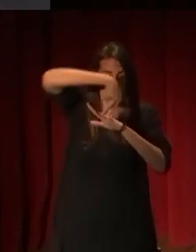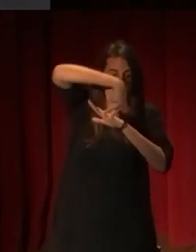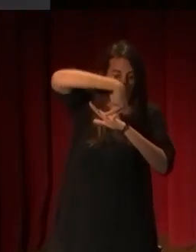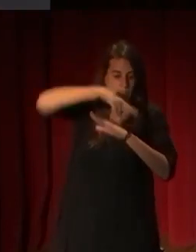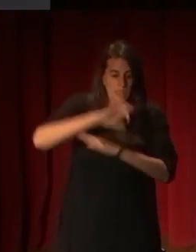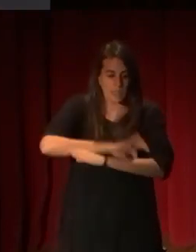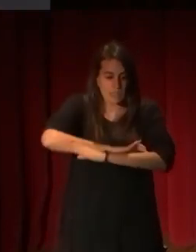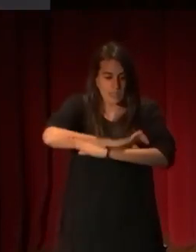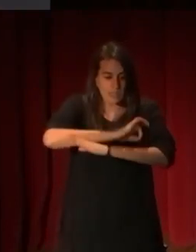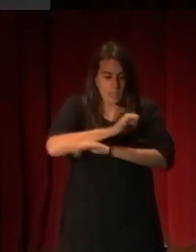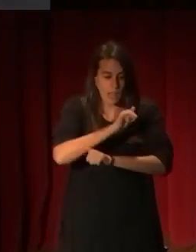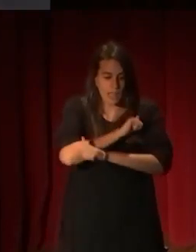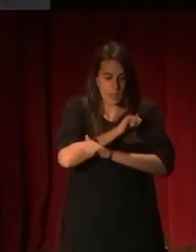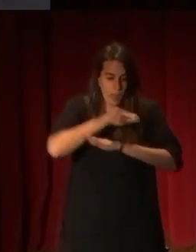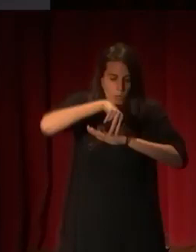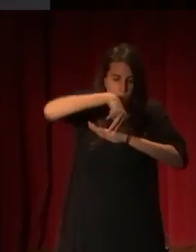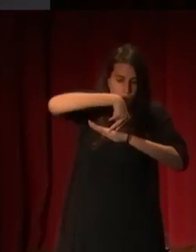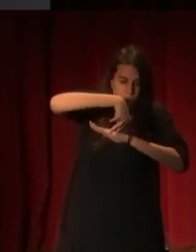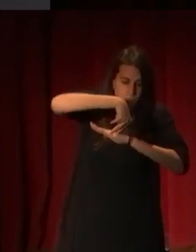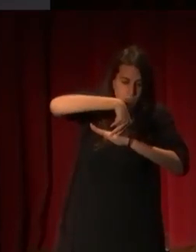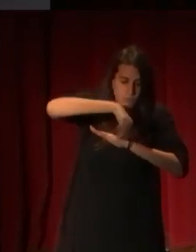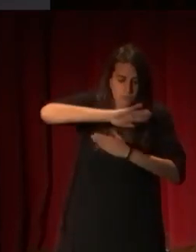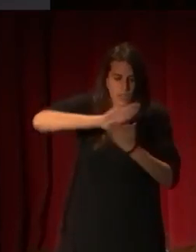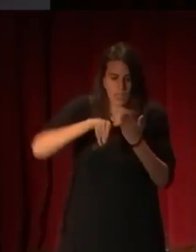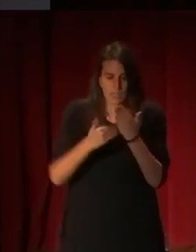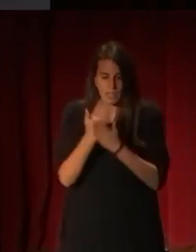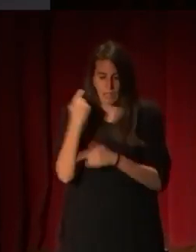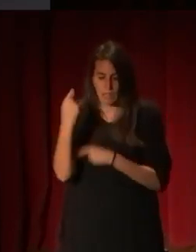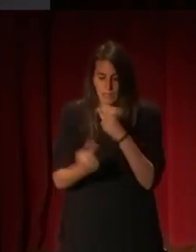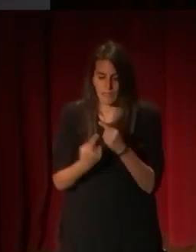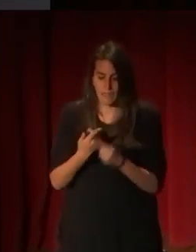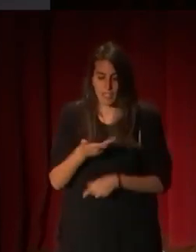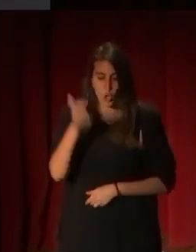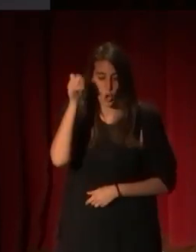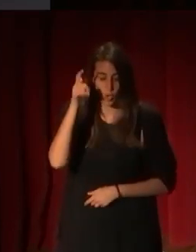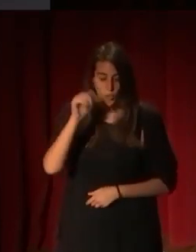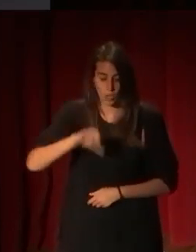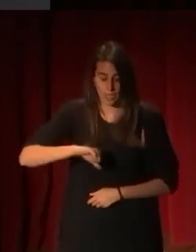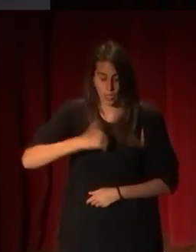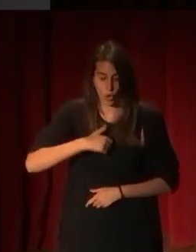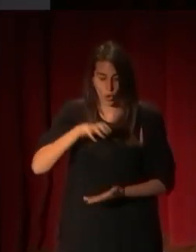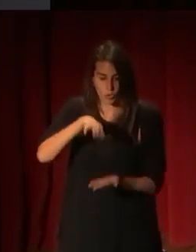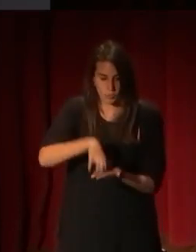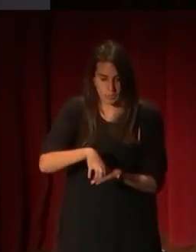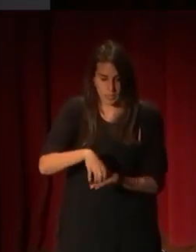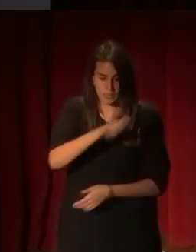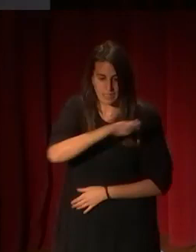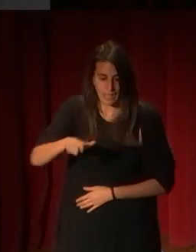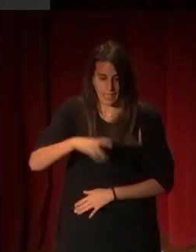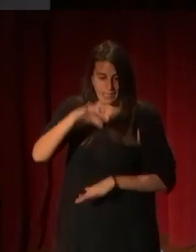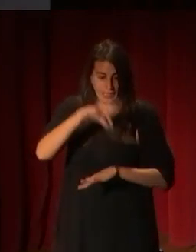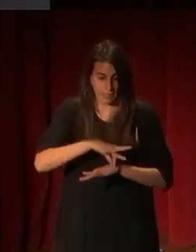amanecer y la experiencia ha demostrado que en los días siguientes se llenan los hospitales de gente enferma de fiebre maligna y tabardillo